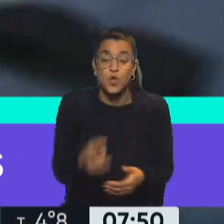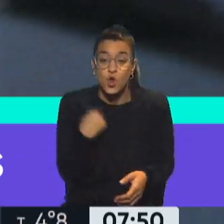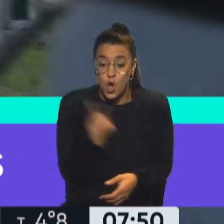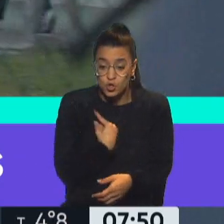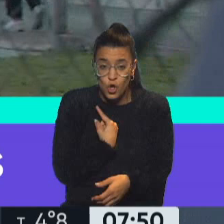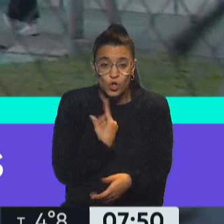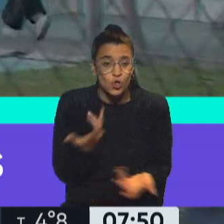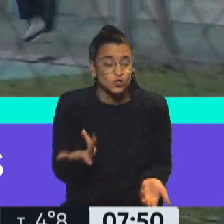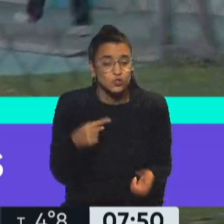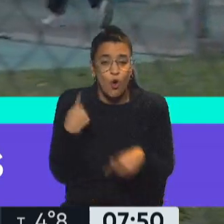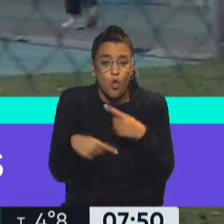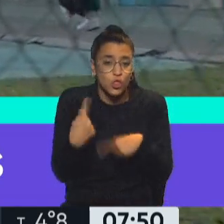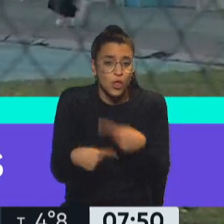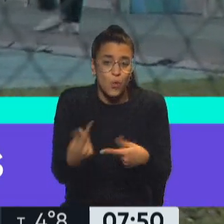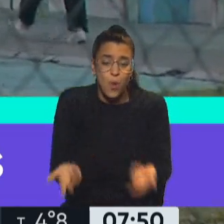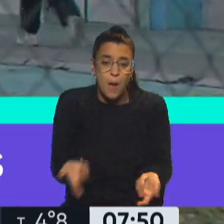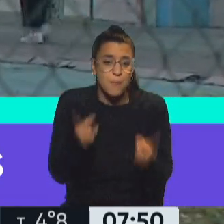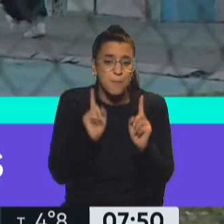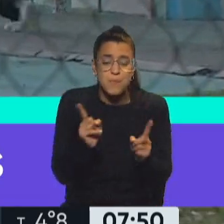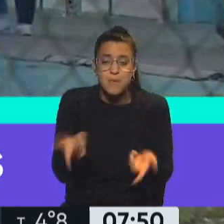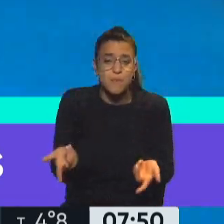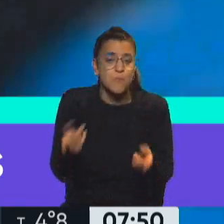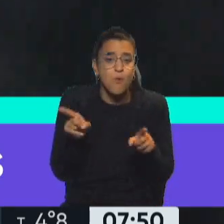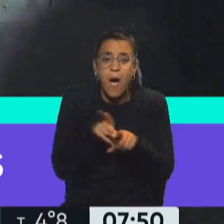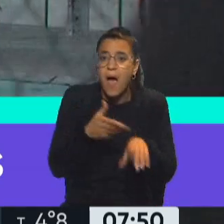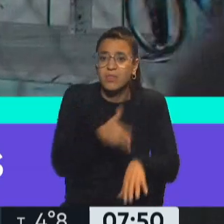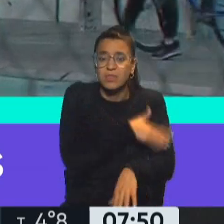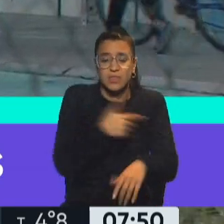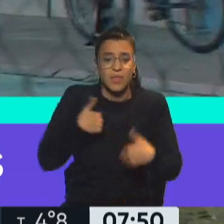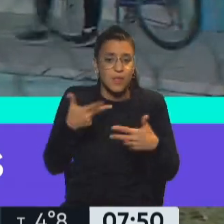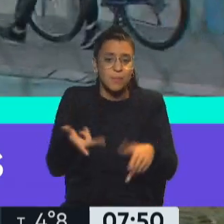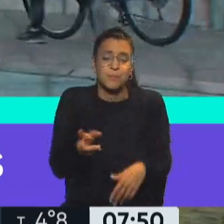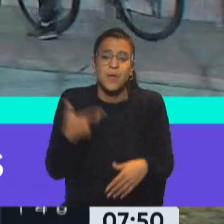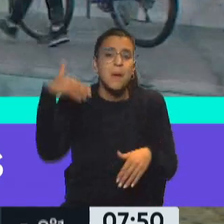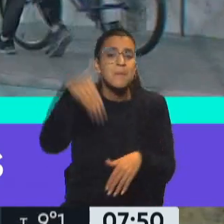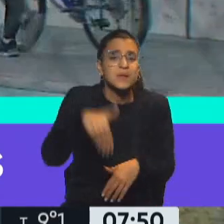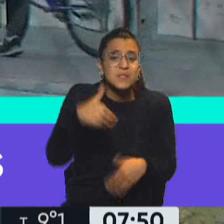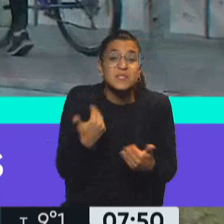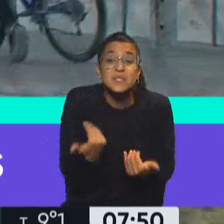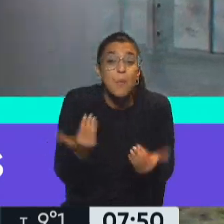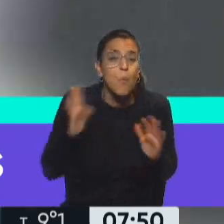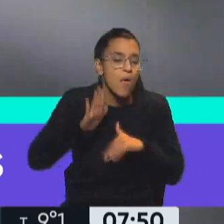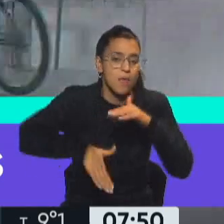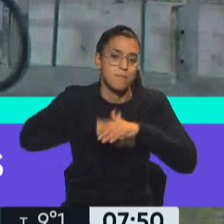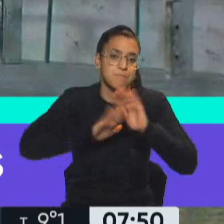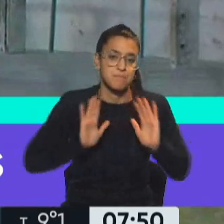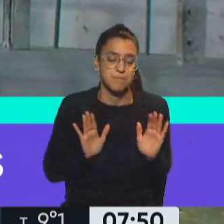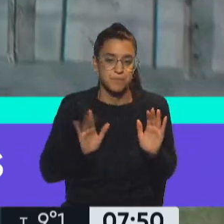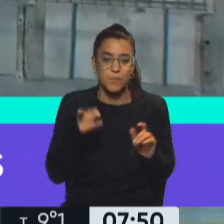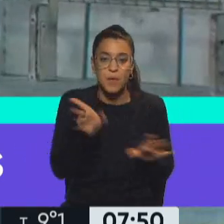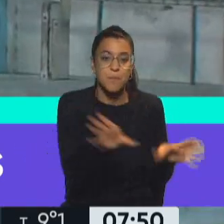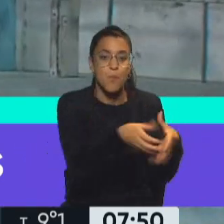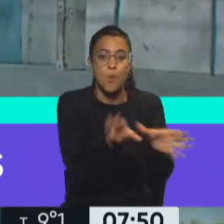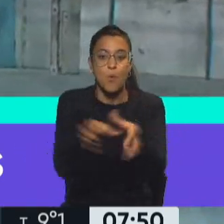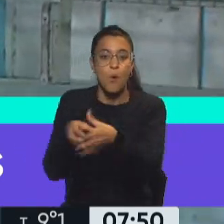Nosotros seguimos con el mayor, como te decía al principio, con el mayor grado de presencialidad posible. Esto implica